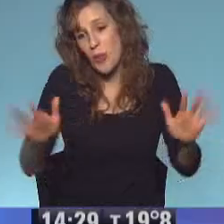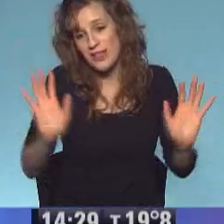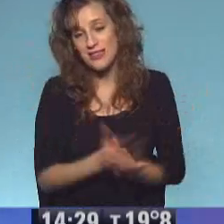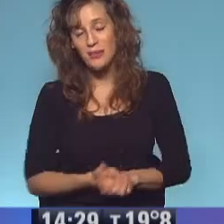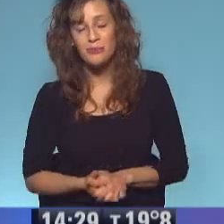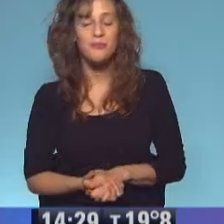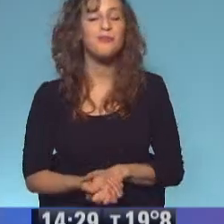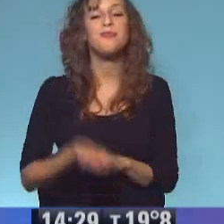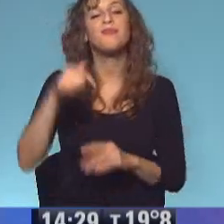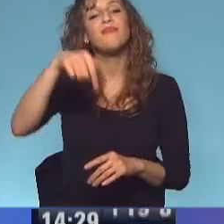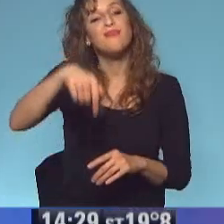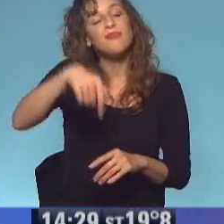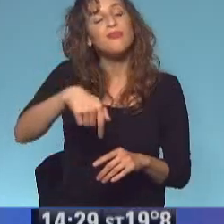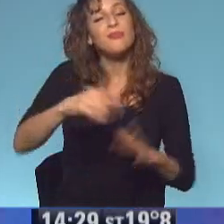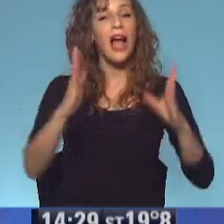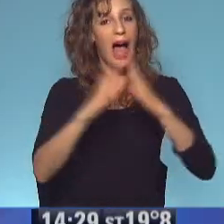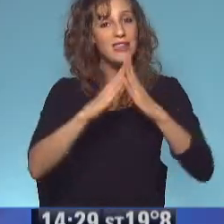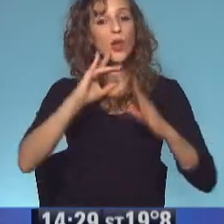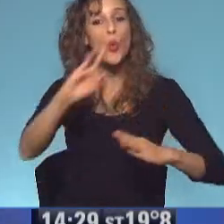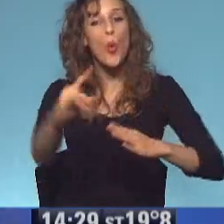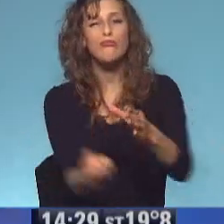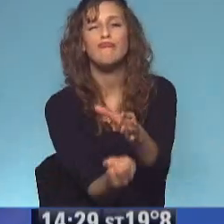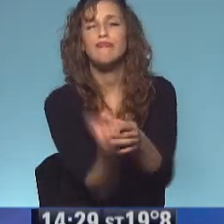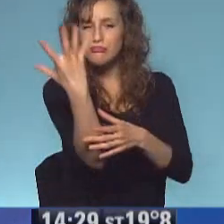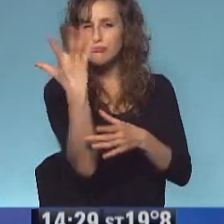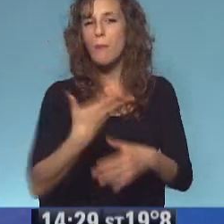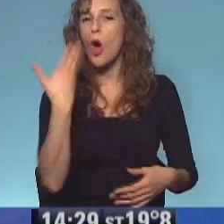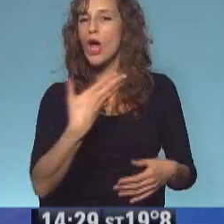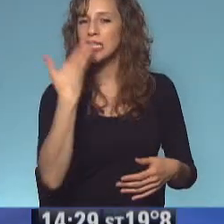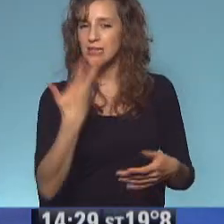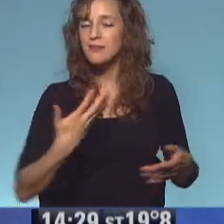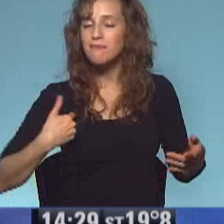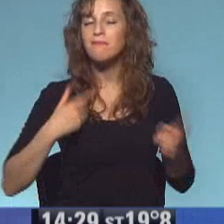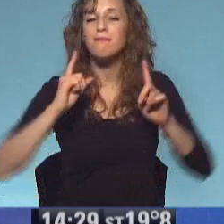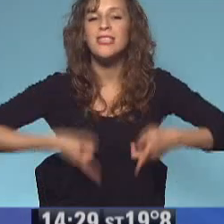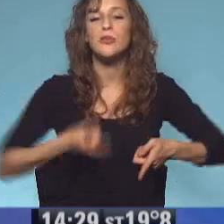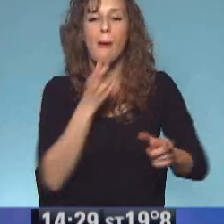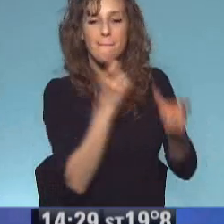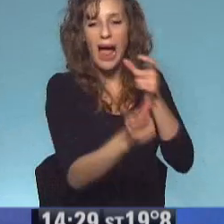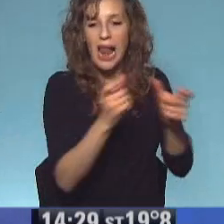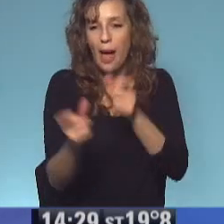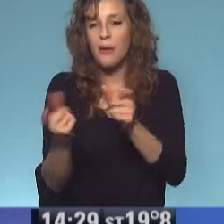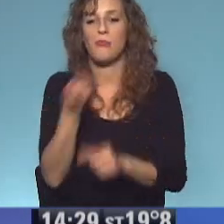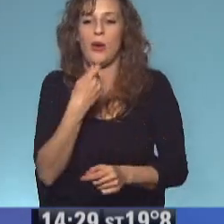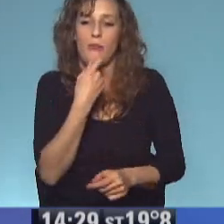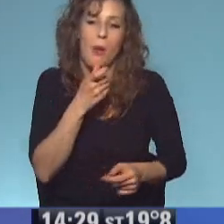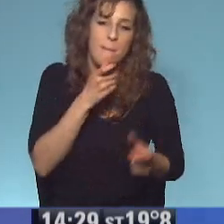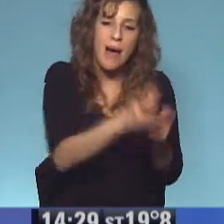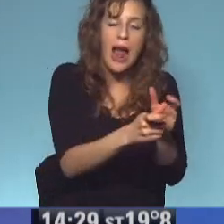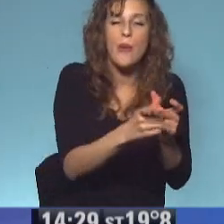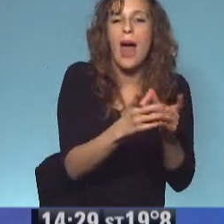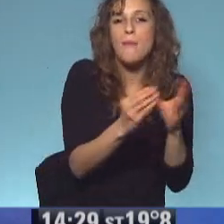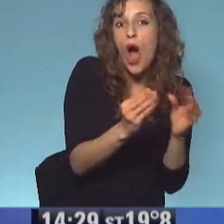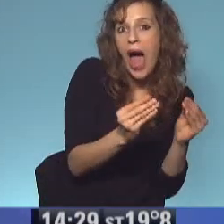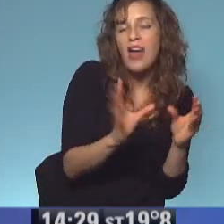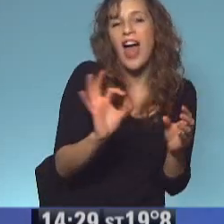entonces, inventar rimas en casa. Inventar rimas en casa con estas familias de palabras, buscar con palabras mojadas qué rima se me puede ocurrir. Esta era con